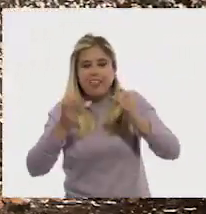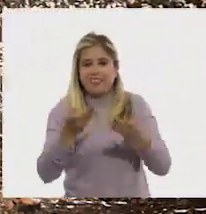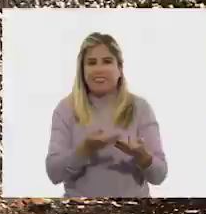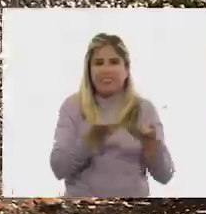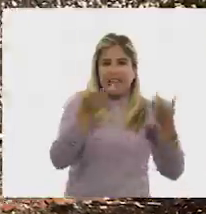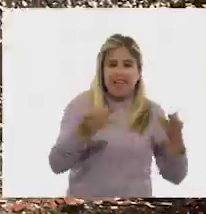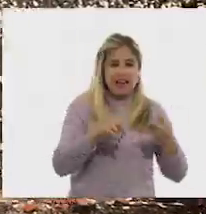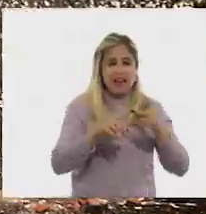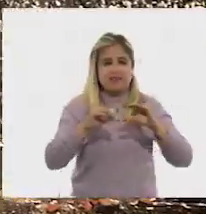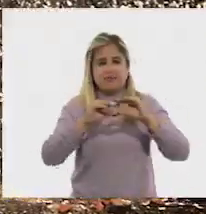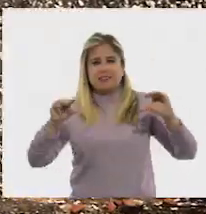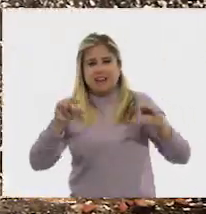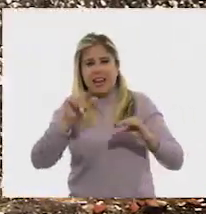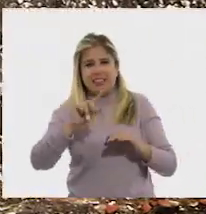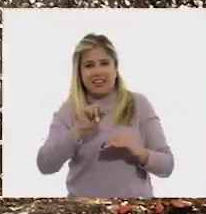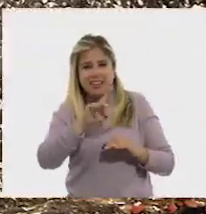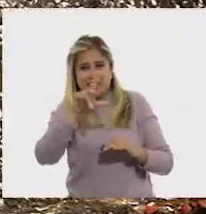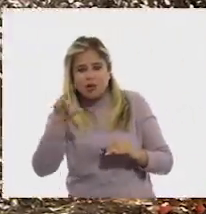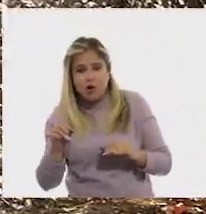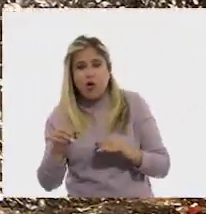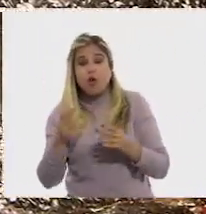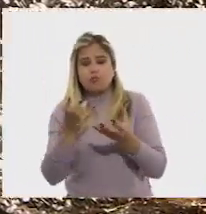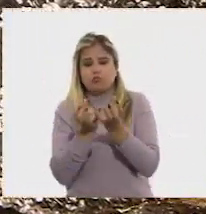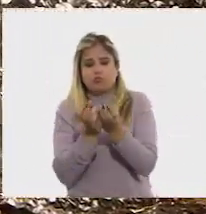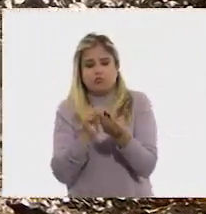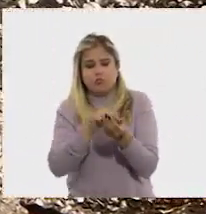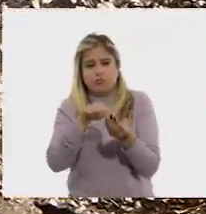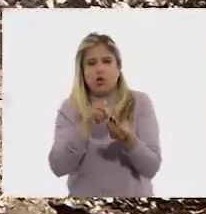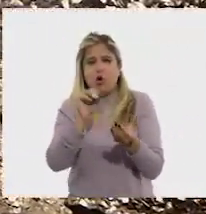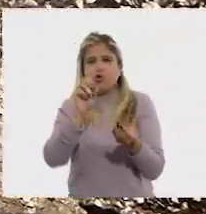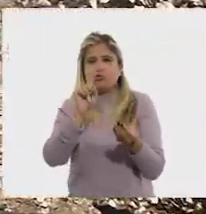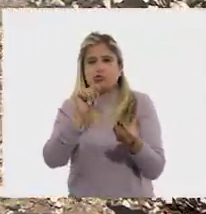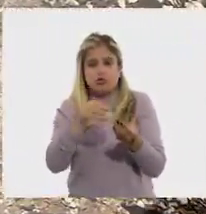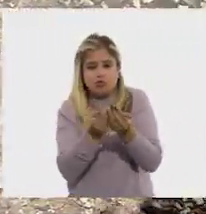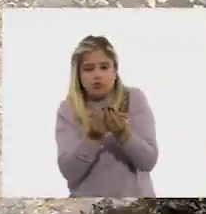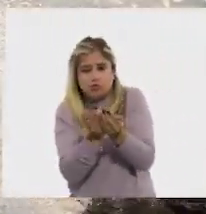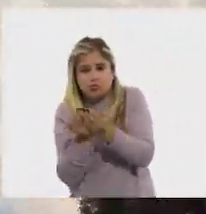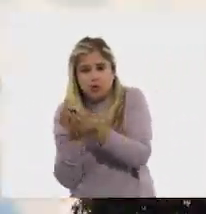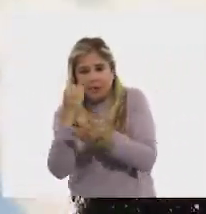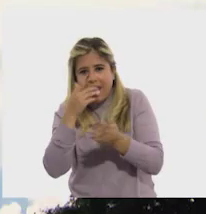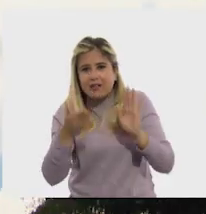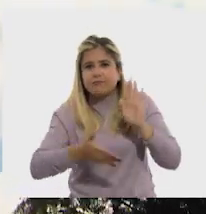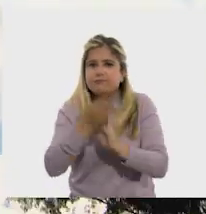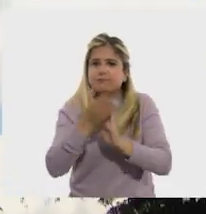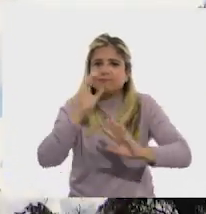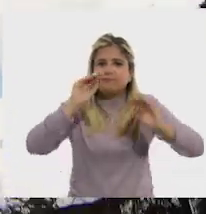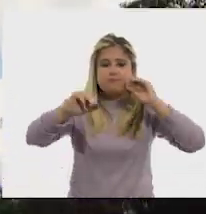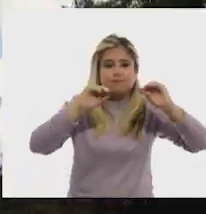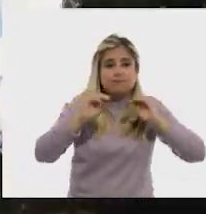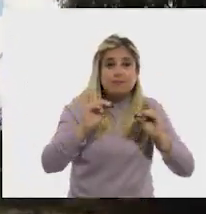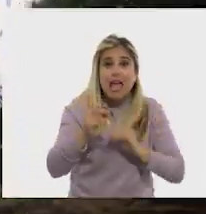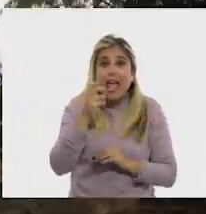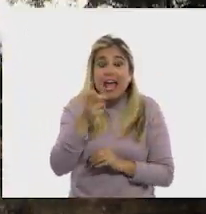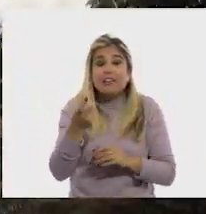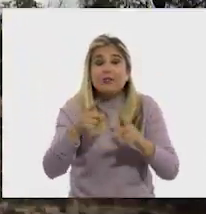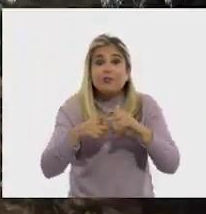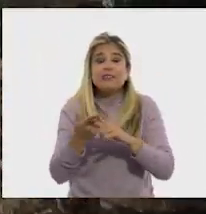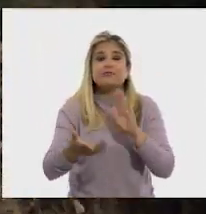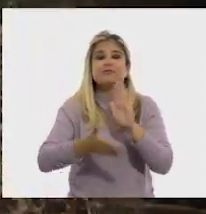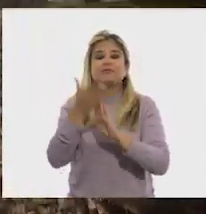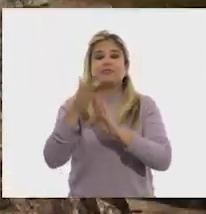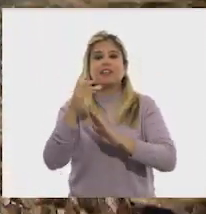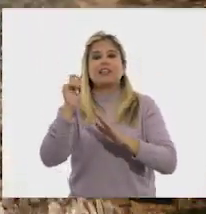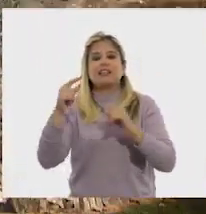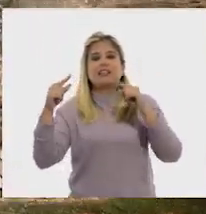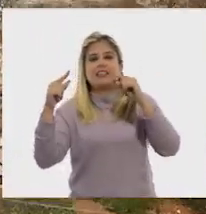tierra, ladrillos y estuco de concha de ostión, de la laguna de Mecoacán. y con ellos lograron construir los templos